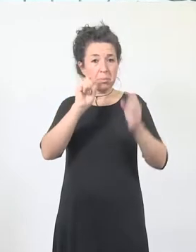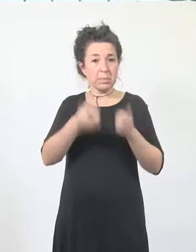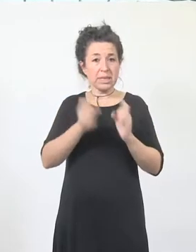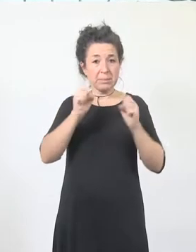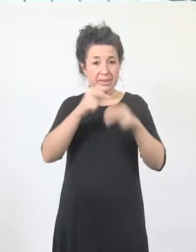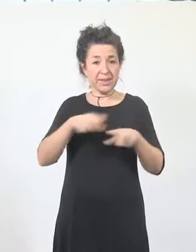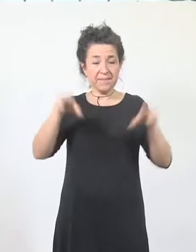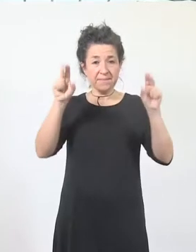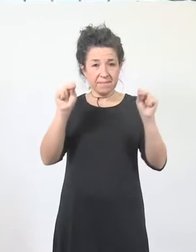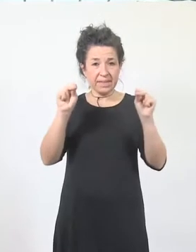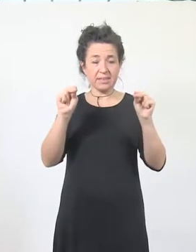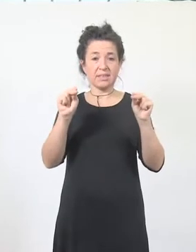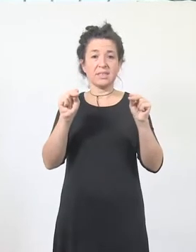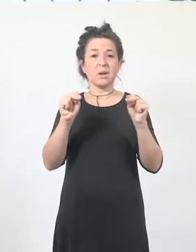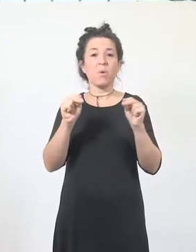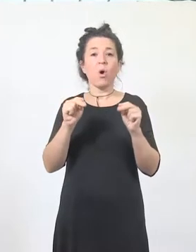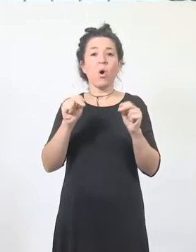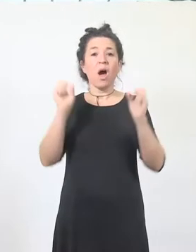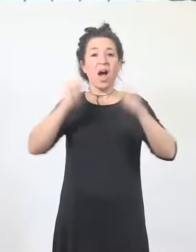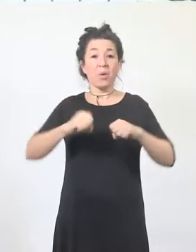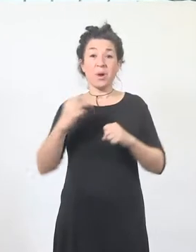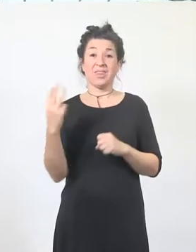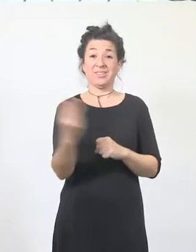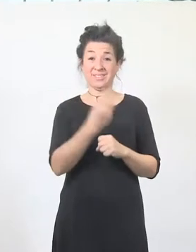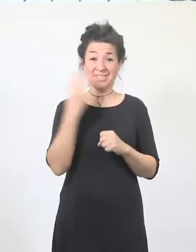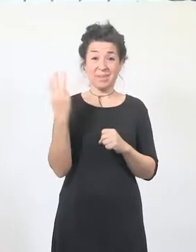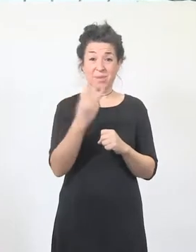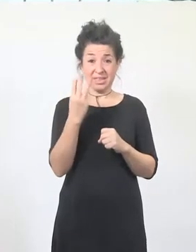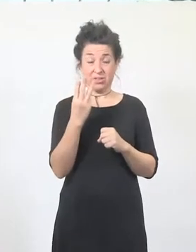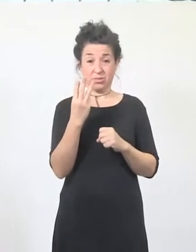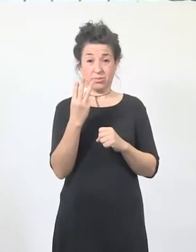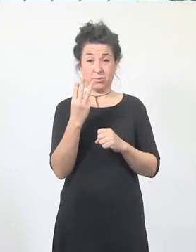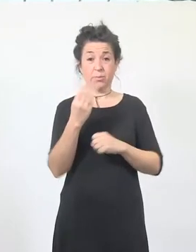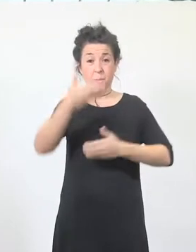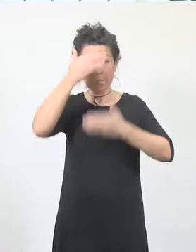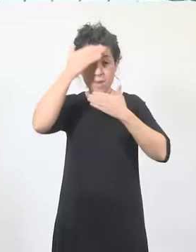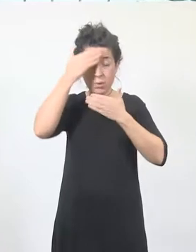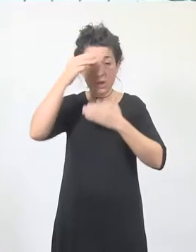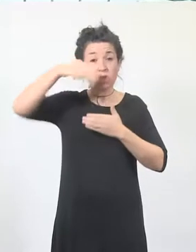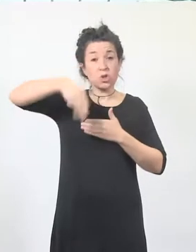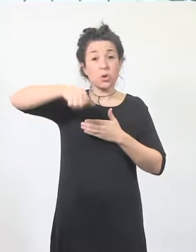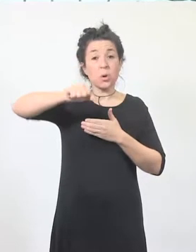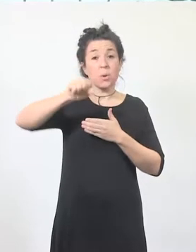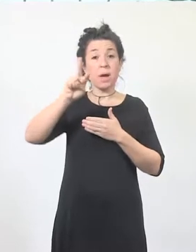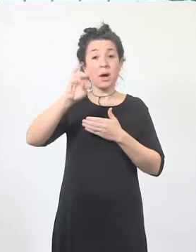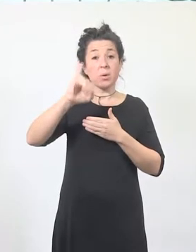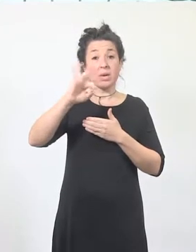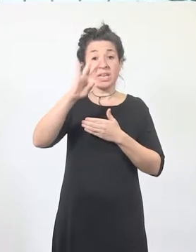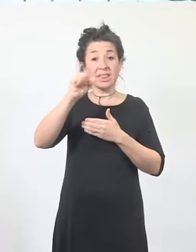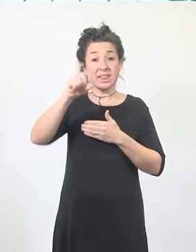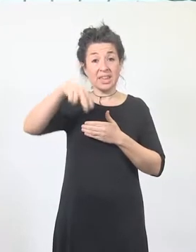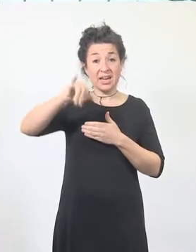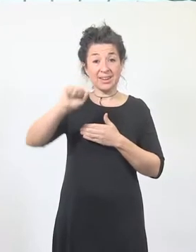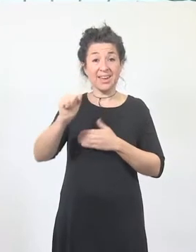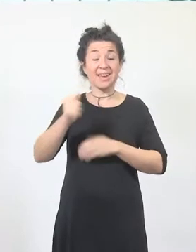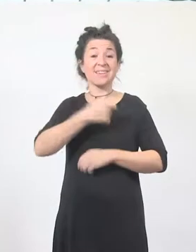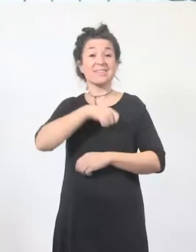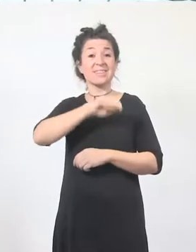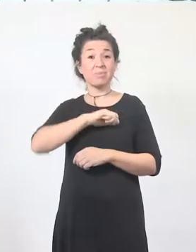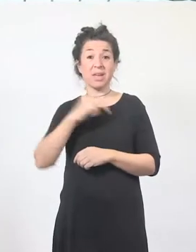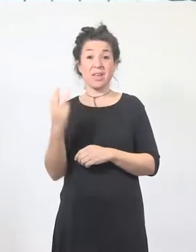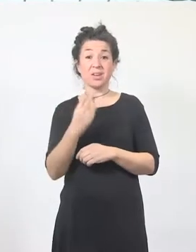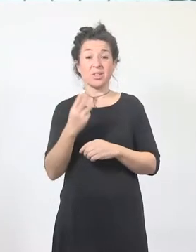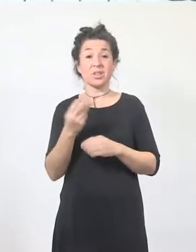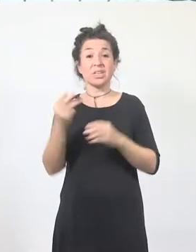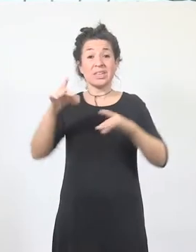entre Marruecos, España y Mauritania, donde dividieron el territorio, y ya desde ahí pues hemos entrado